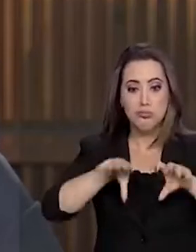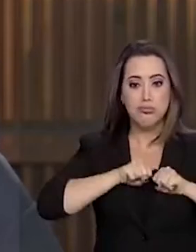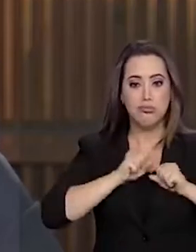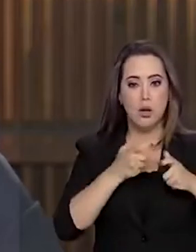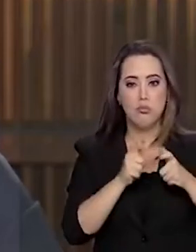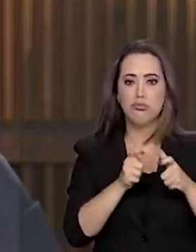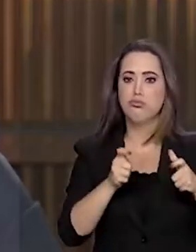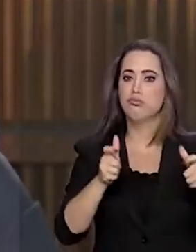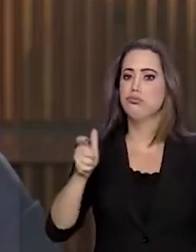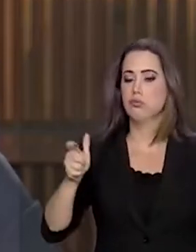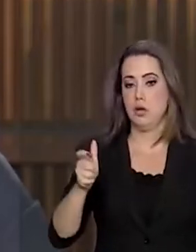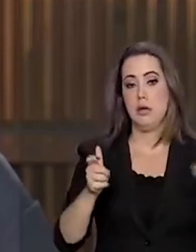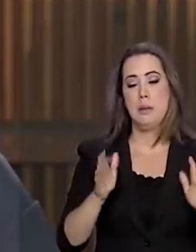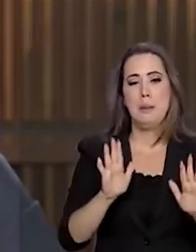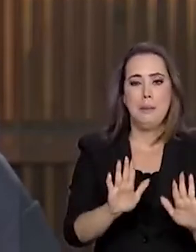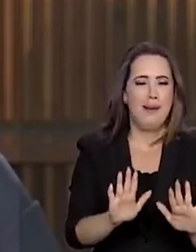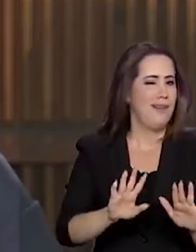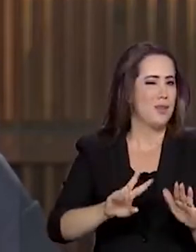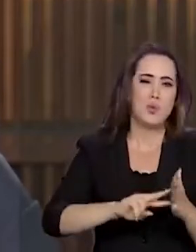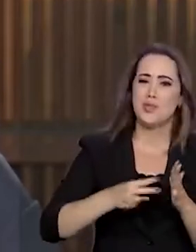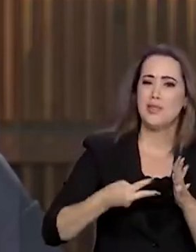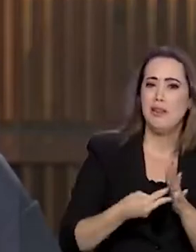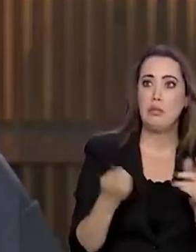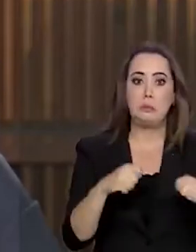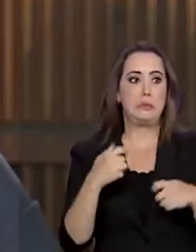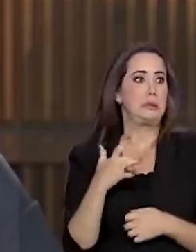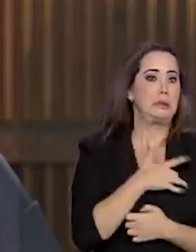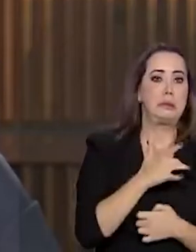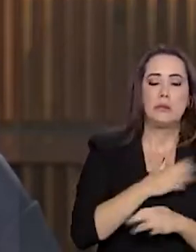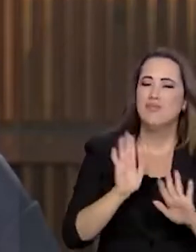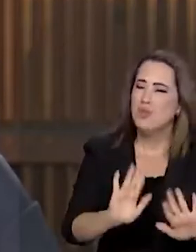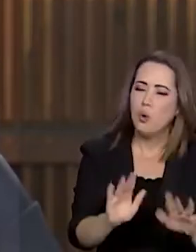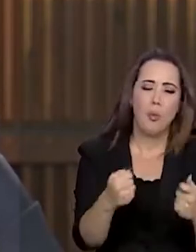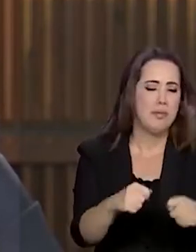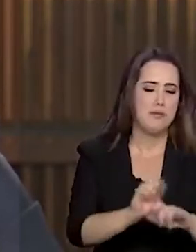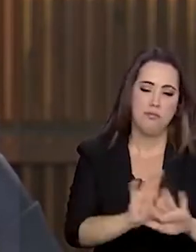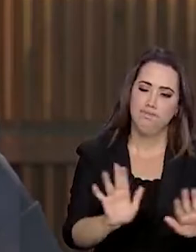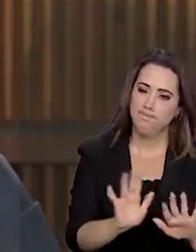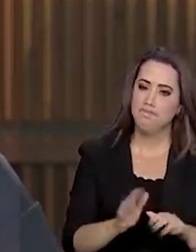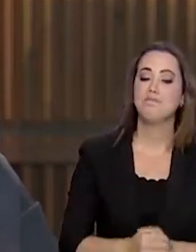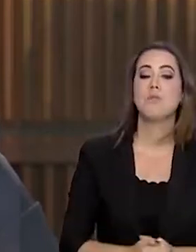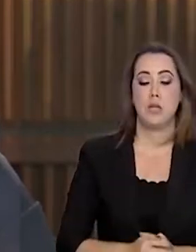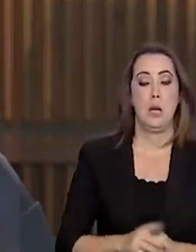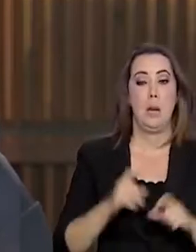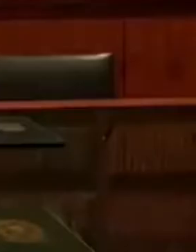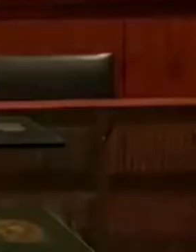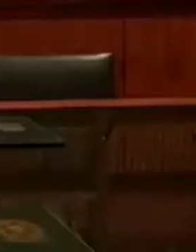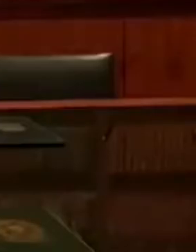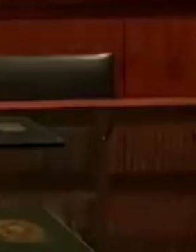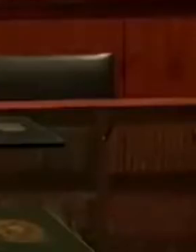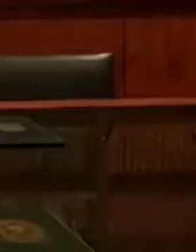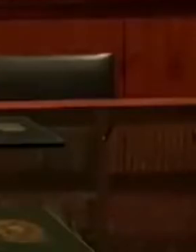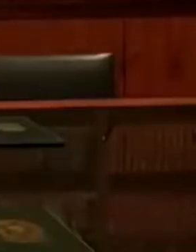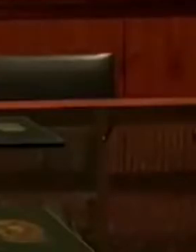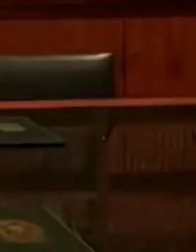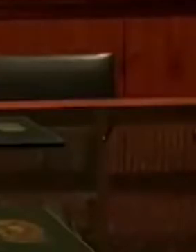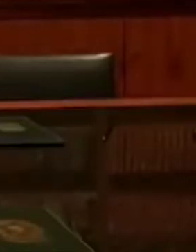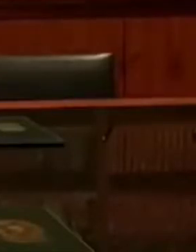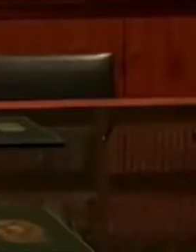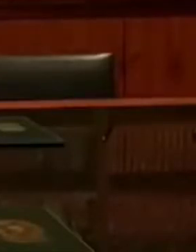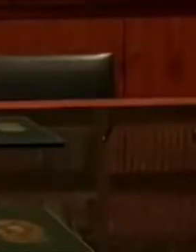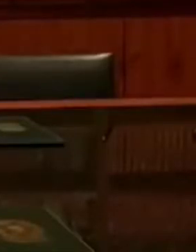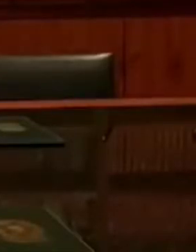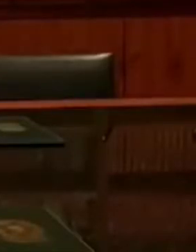el presidente de brasilia bolsonaro confirmó hoy en sus redes sociales que no está contagiado de coronavirus esto luego de que se